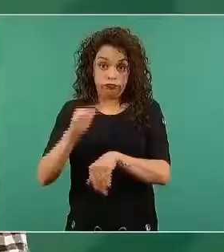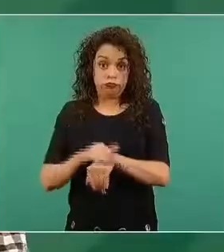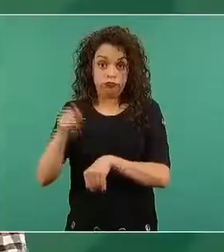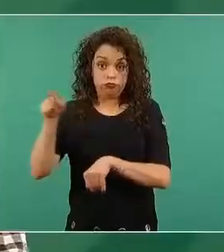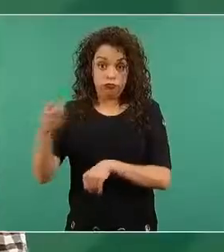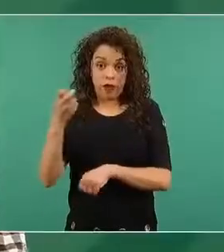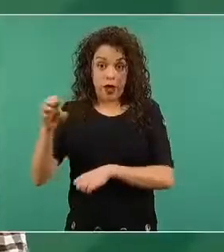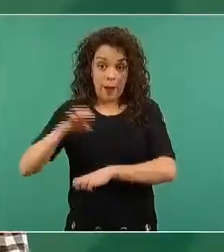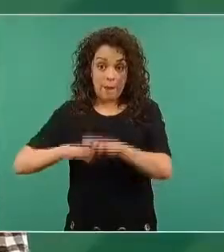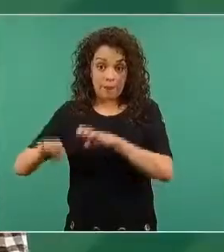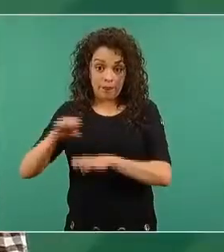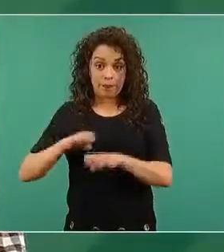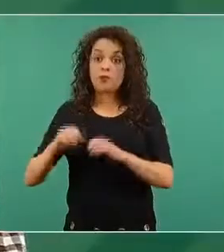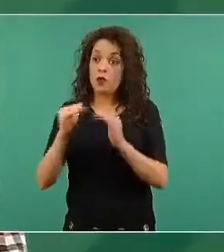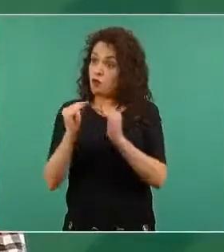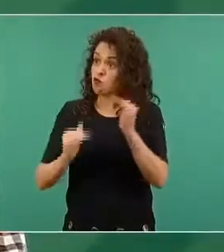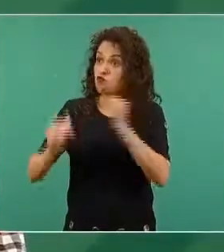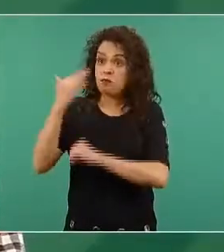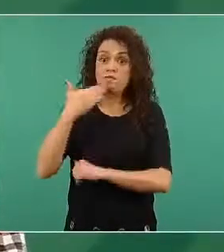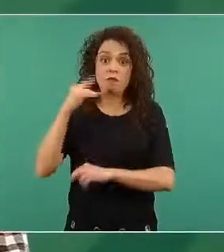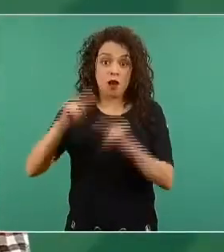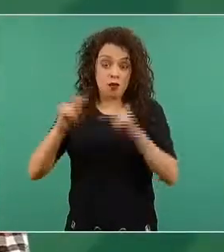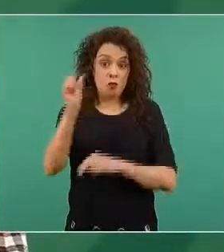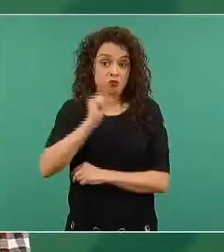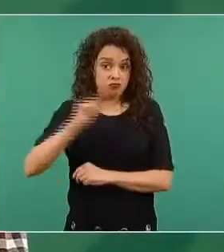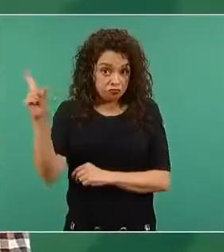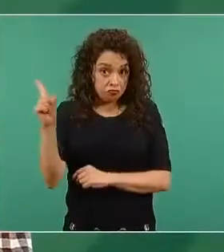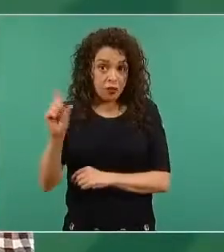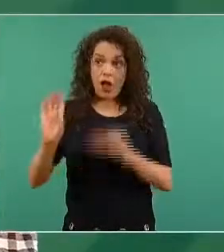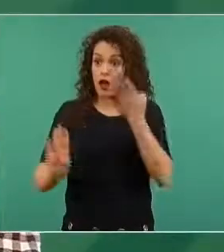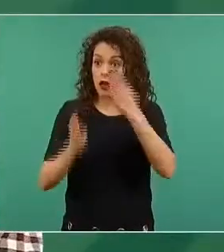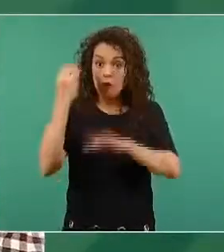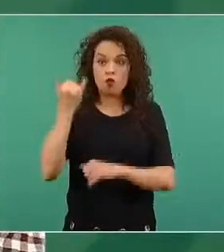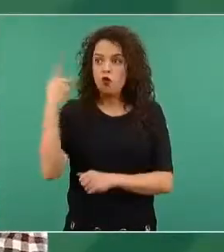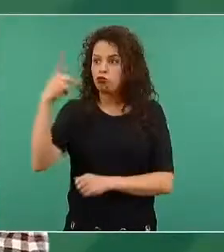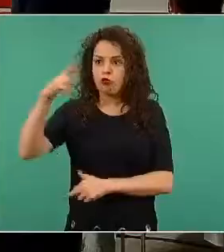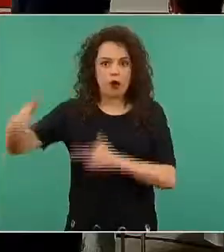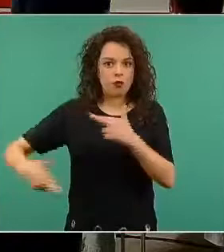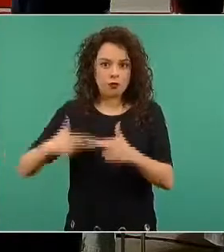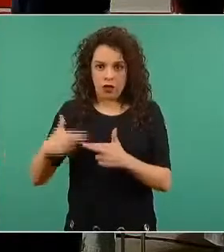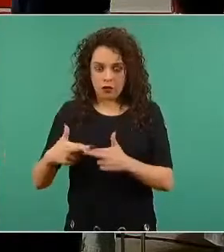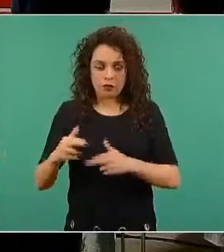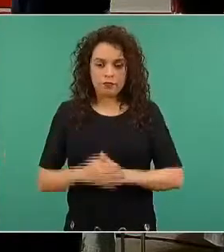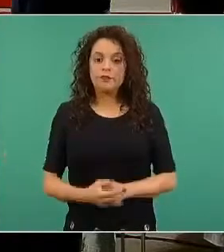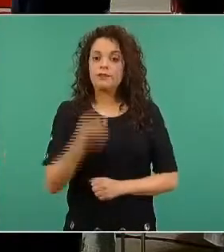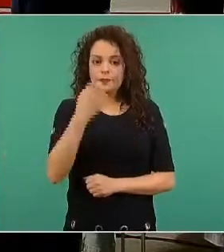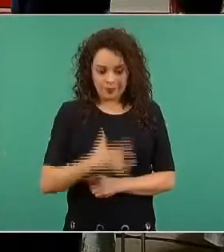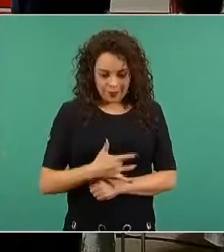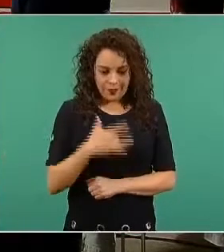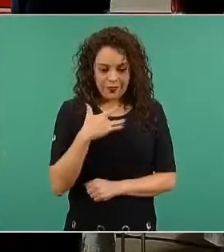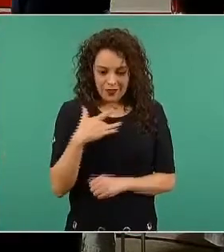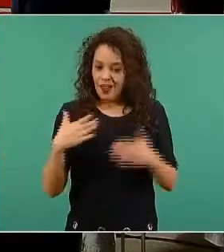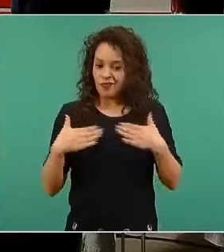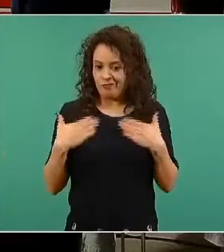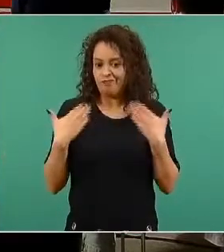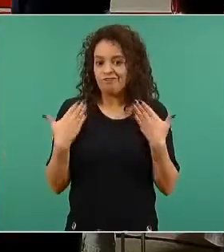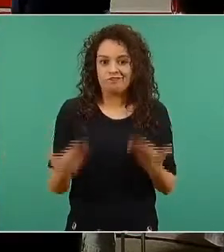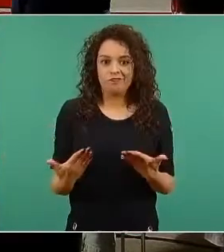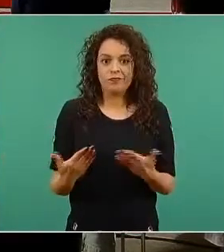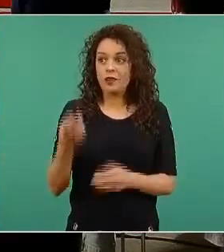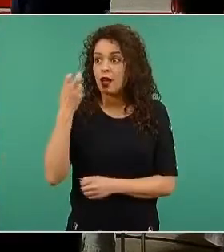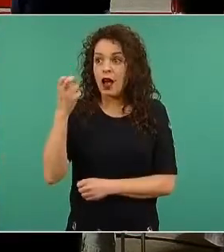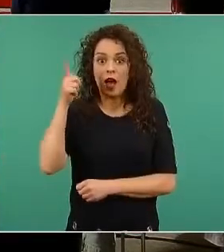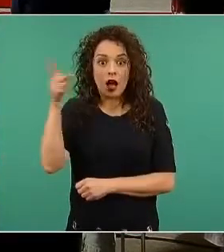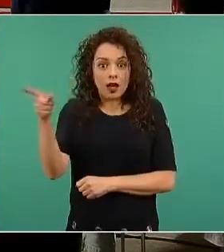regulación sanitaria de alto desempeño, muy prestigiosa en el mundo y en la región. Entonces nos da confianza en un momento dado si una agencia de